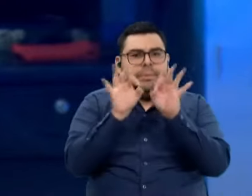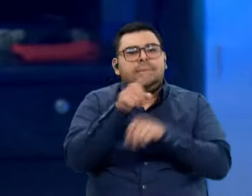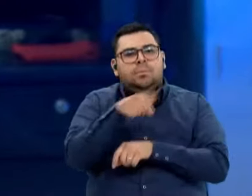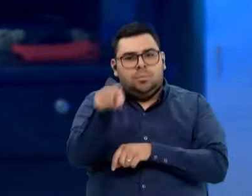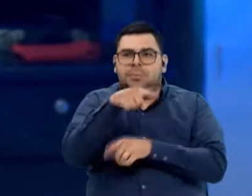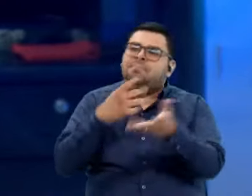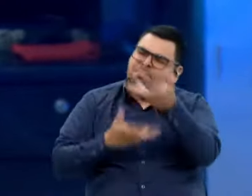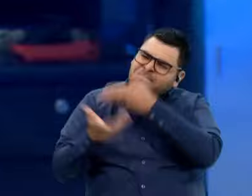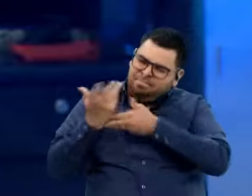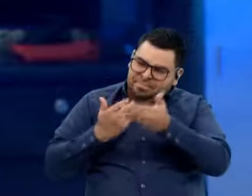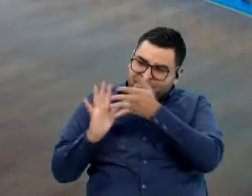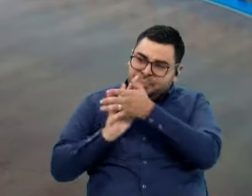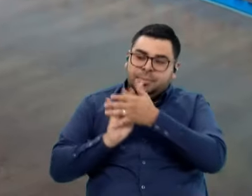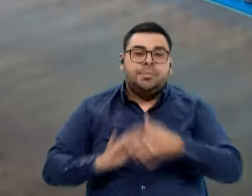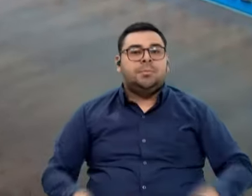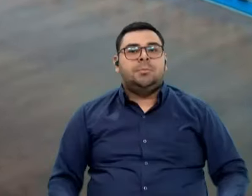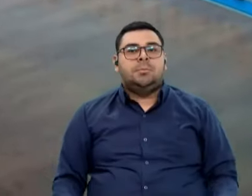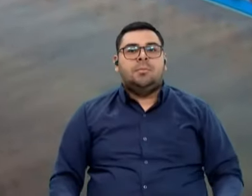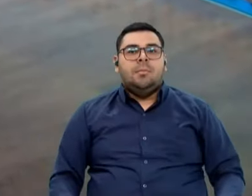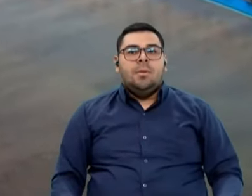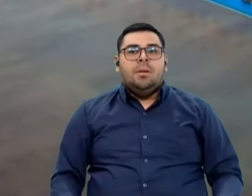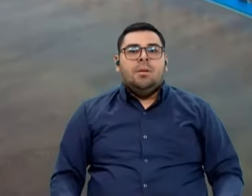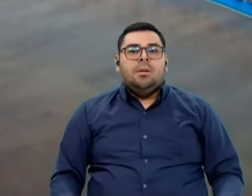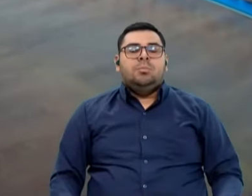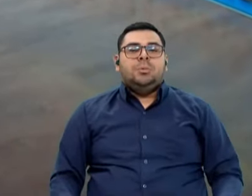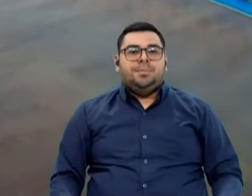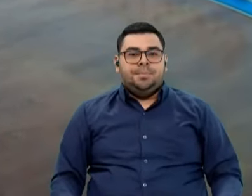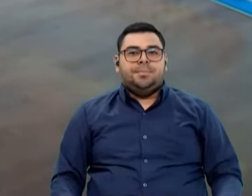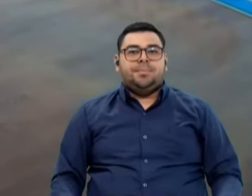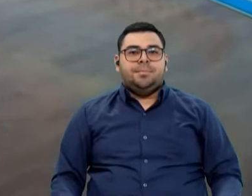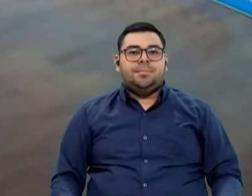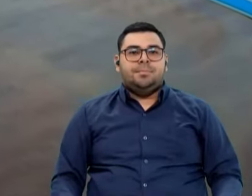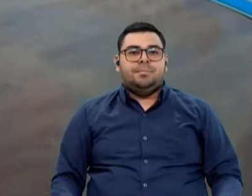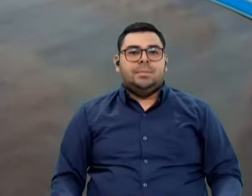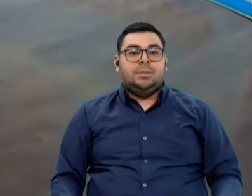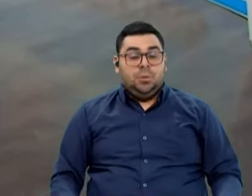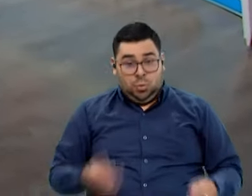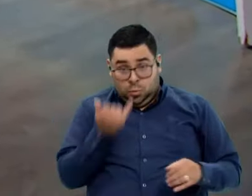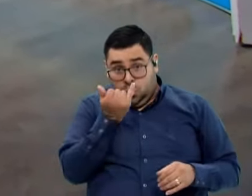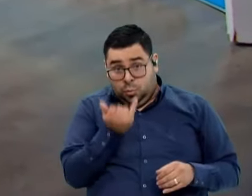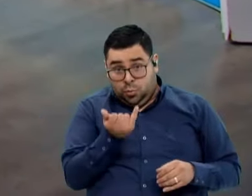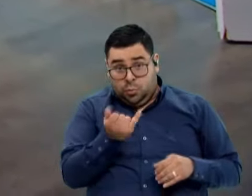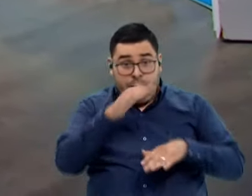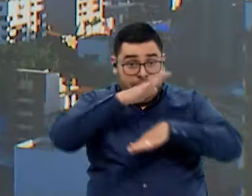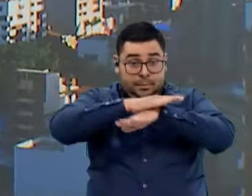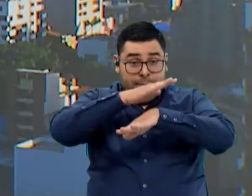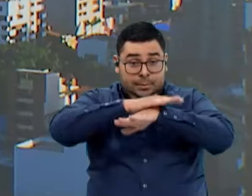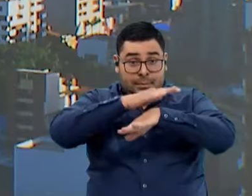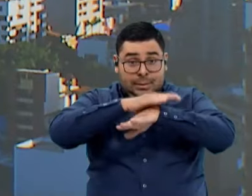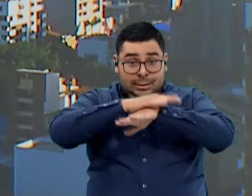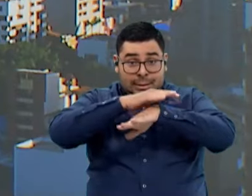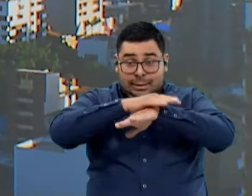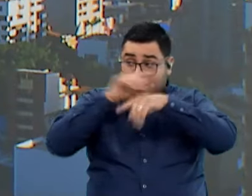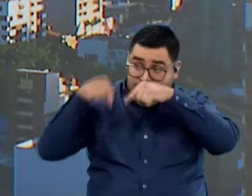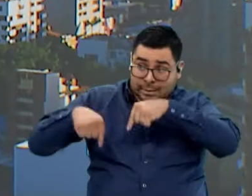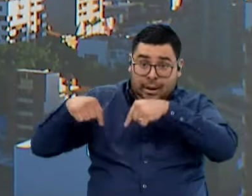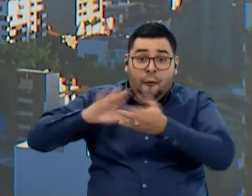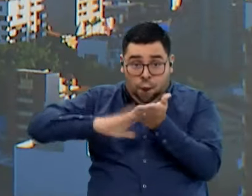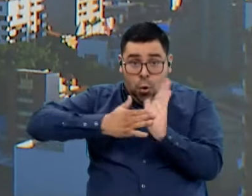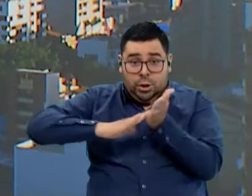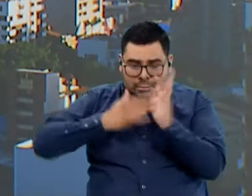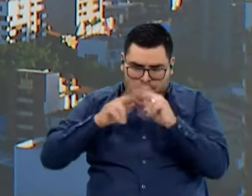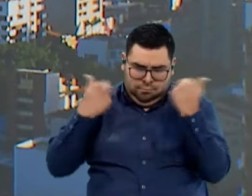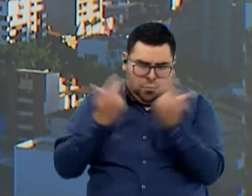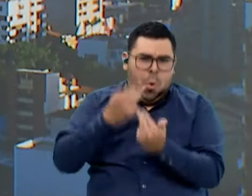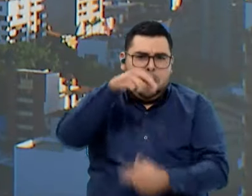con nosotros. ¿De qué se trata, ingeniero? Bueno, hoy tenemos un PMU nacional a las 5 de la tarde acá en el CEGIR en Florida Blanca, porque